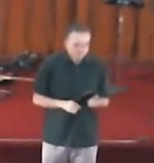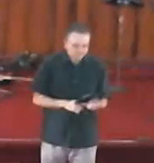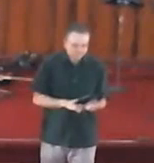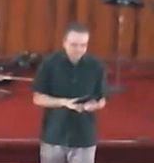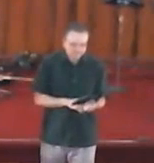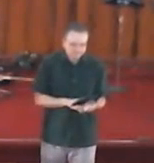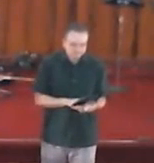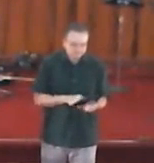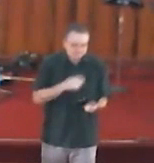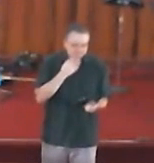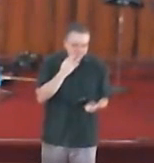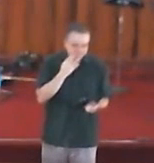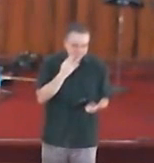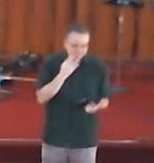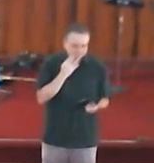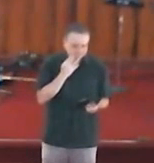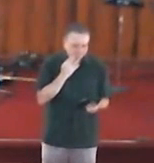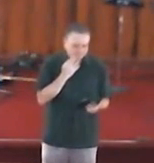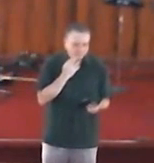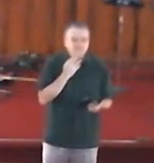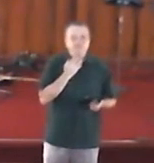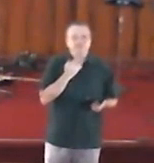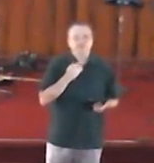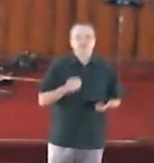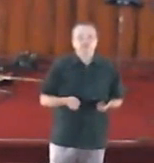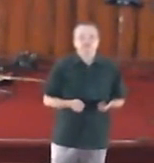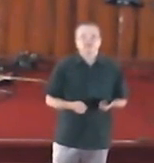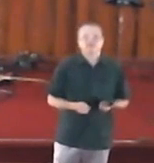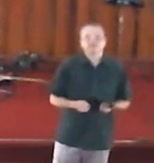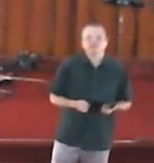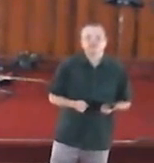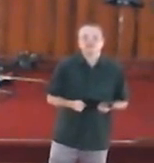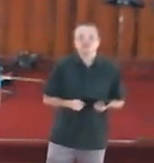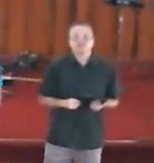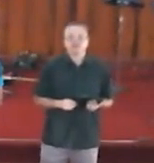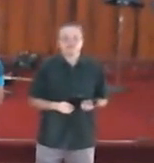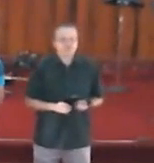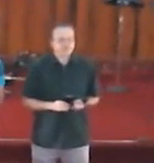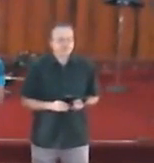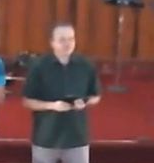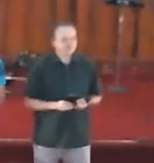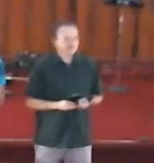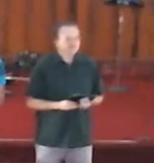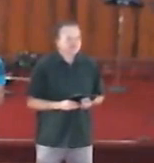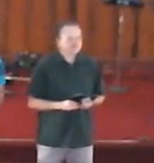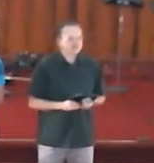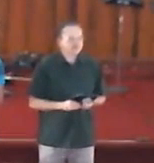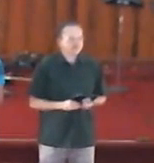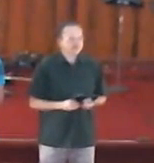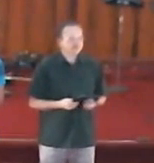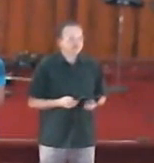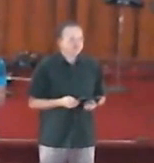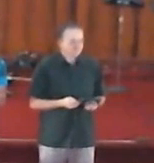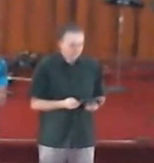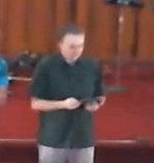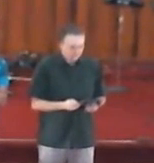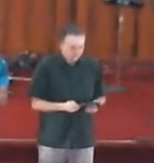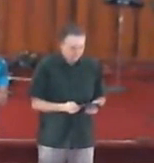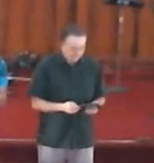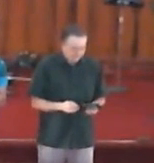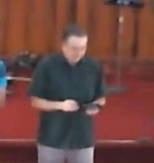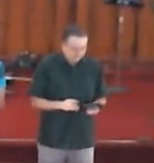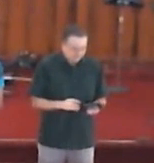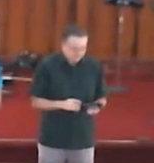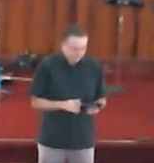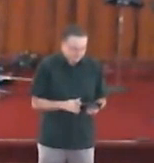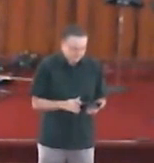fuego. John the Baptist answered them, I will baptize you with water, but one who is more powerful than I will